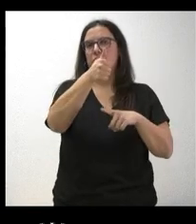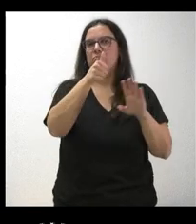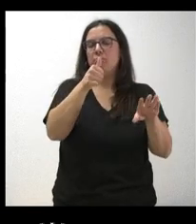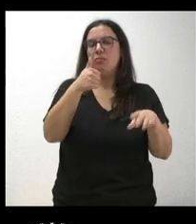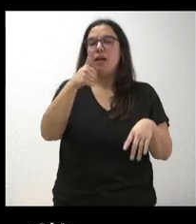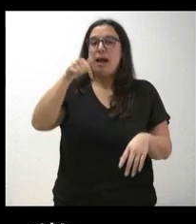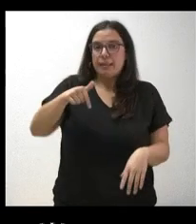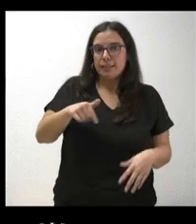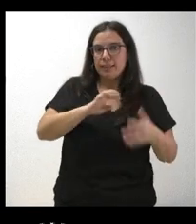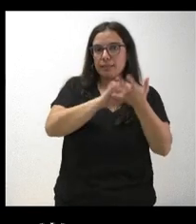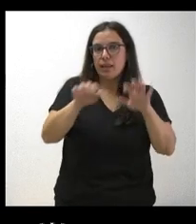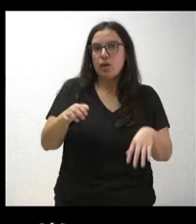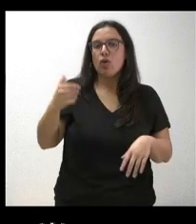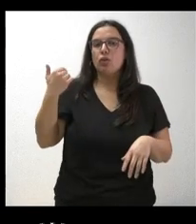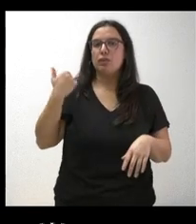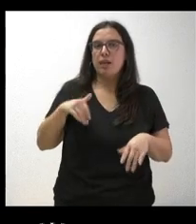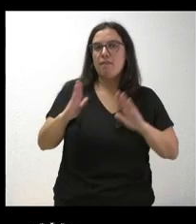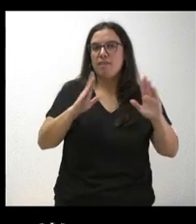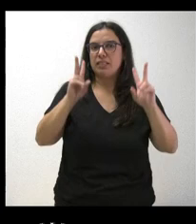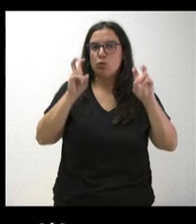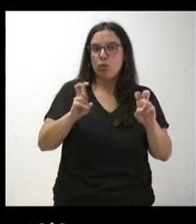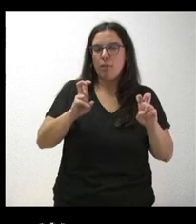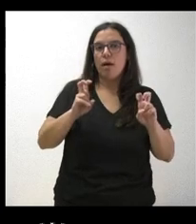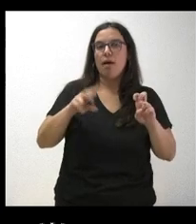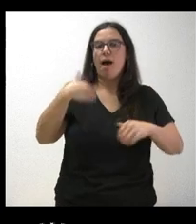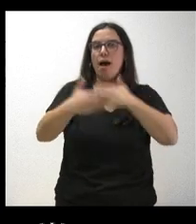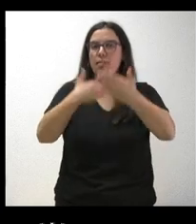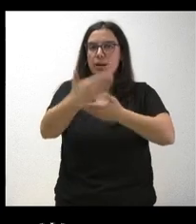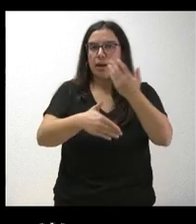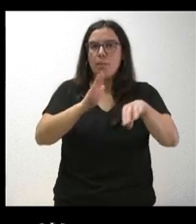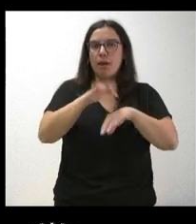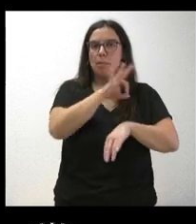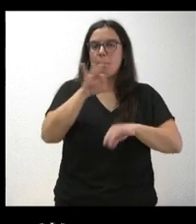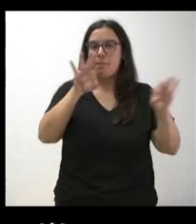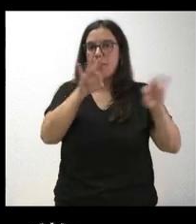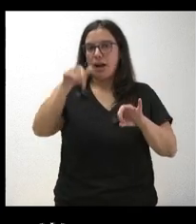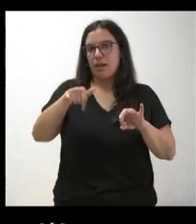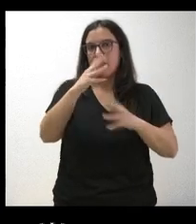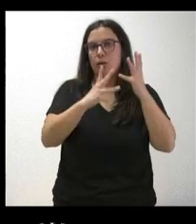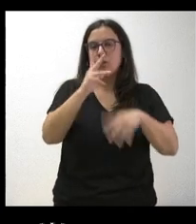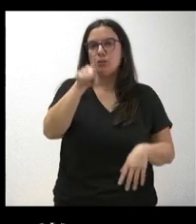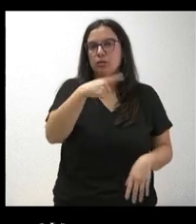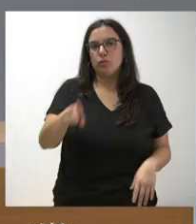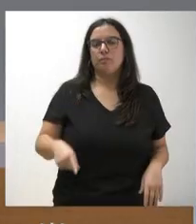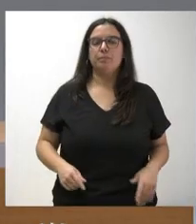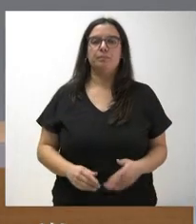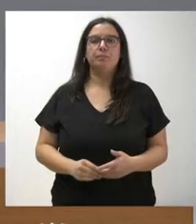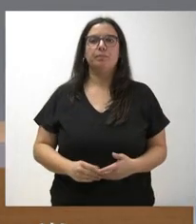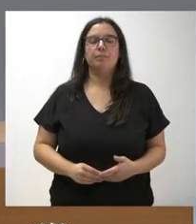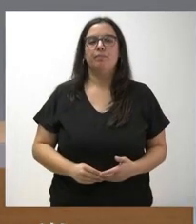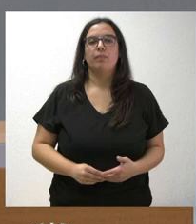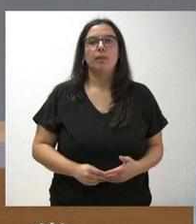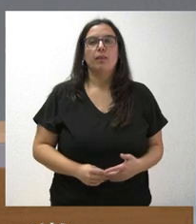en Castilla de León entra ya en una nueva fase se acelera el proceso para las cuentas de la comunidad Gracias las dos